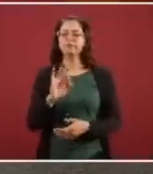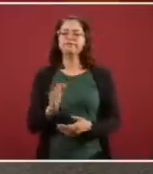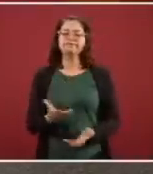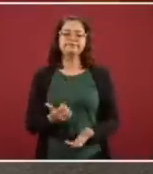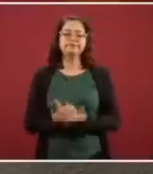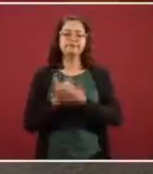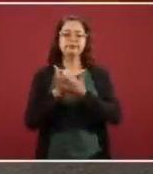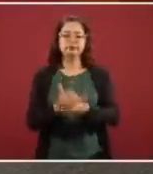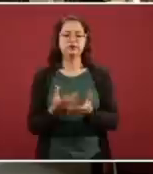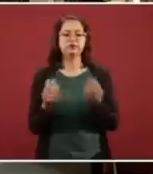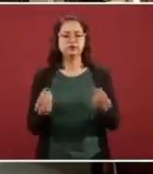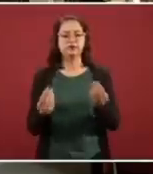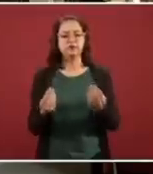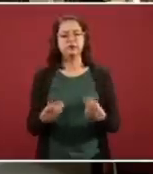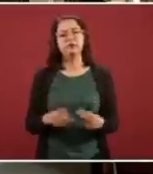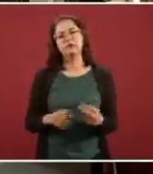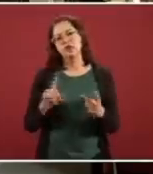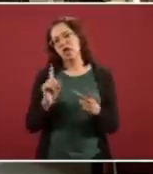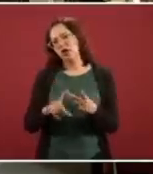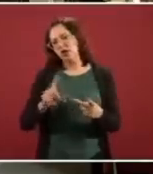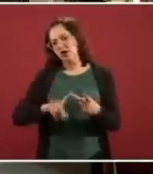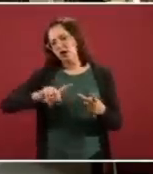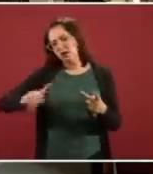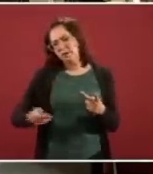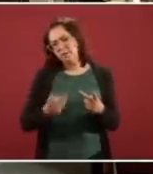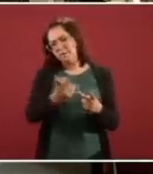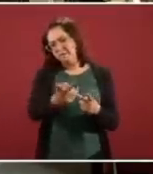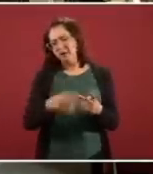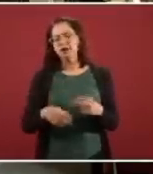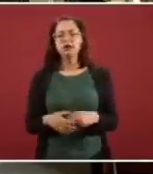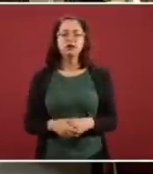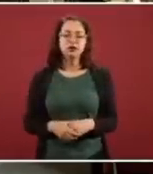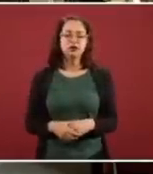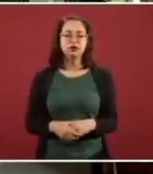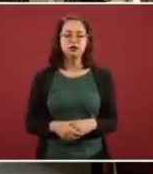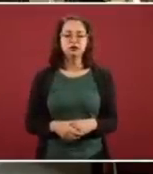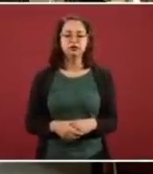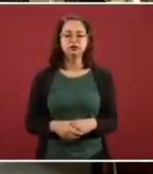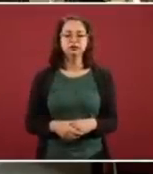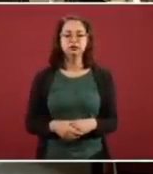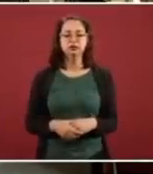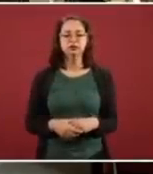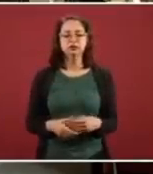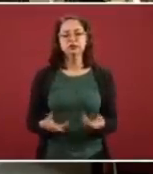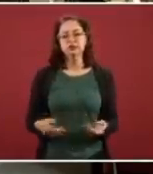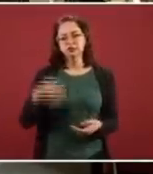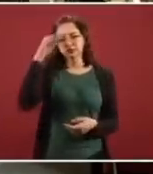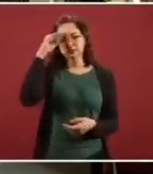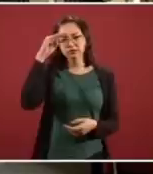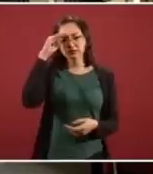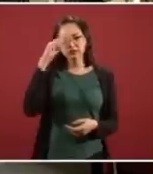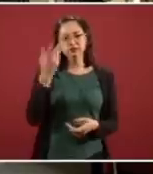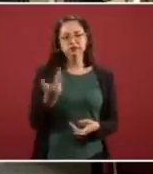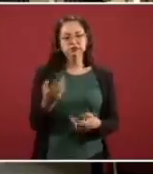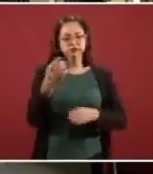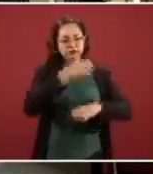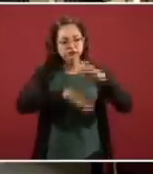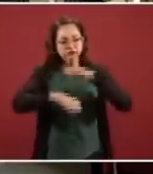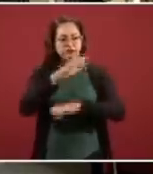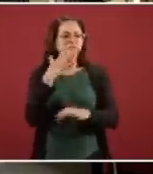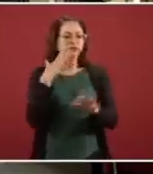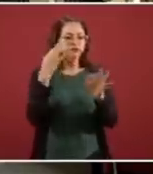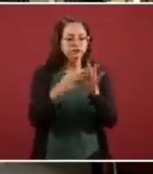mucho. Una segunda pregunta, señor presidente. ¿De qué manera estima usted que las empresas que son más responsables